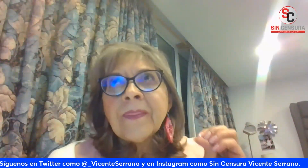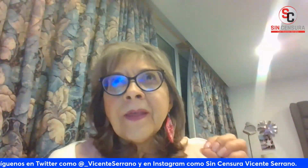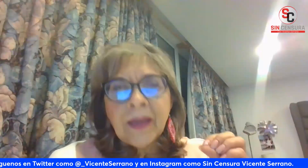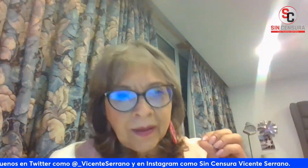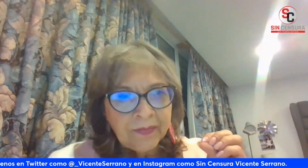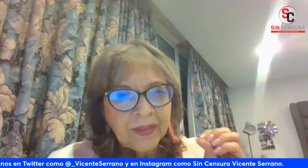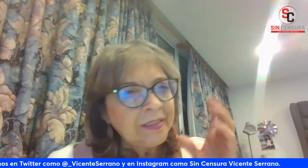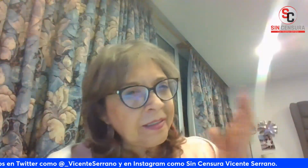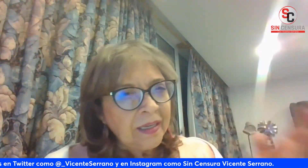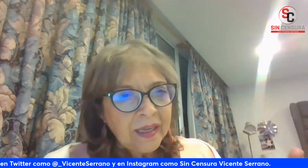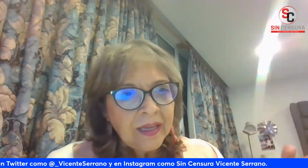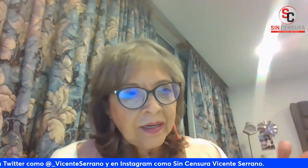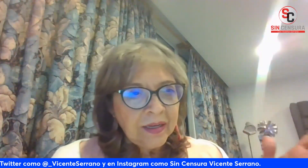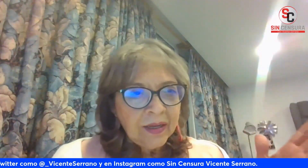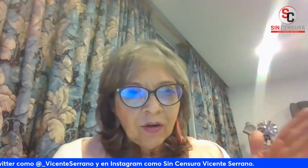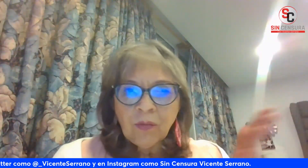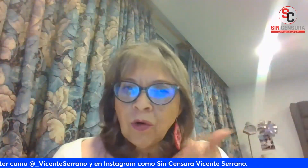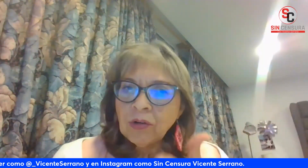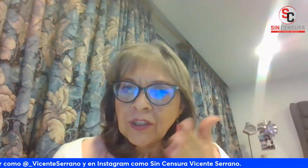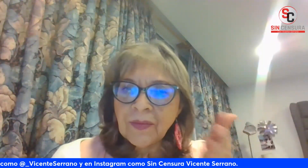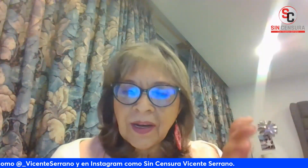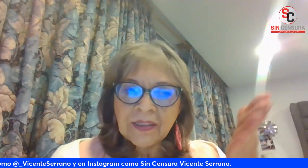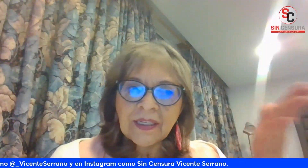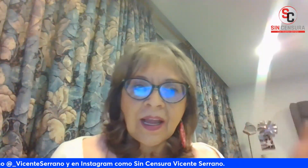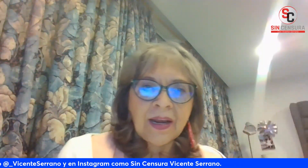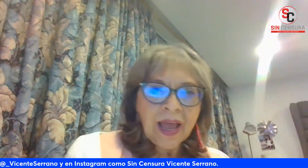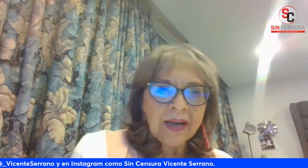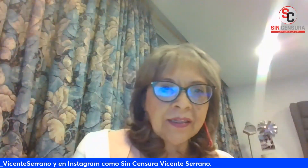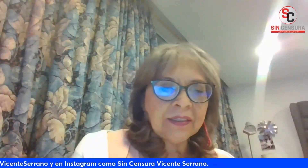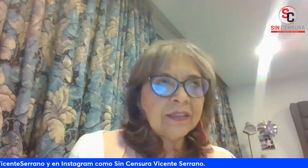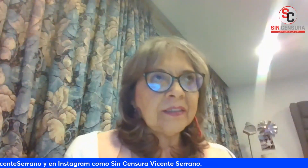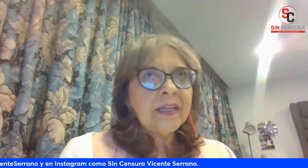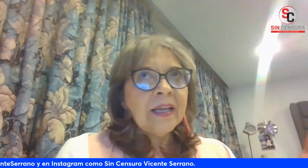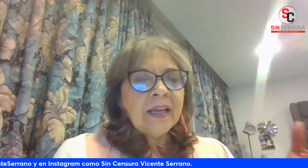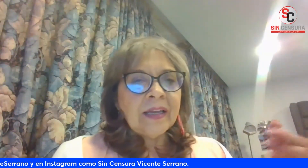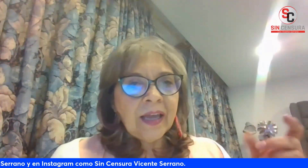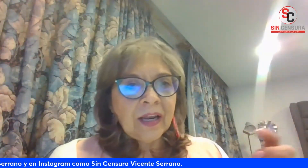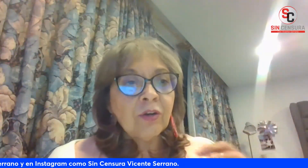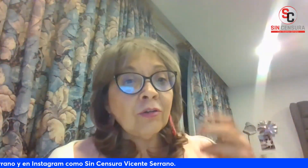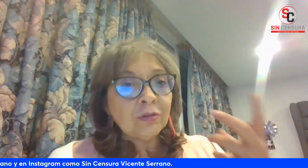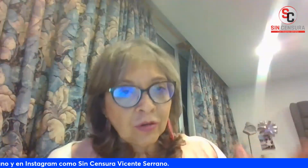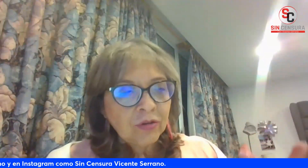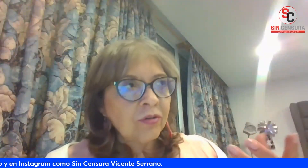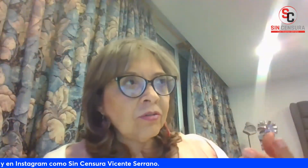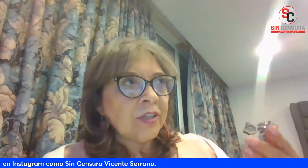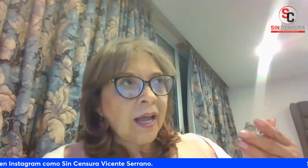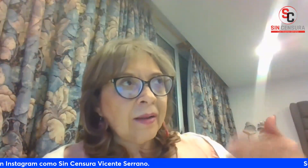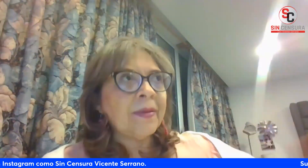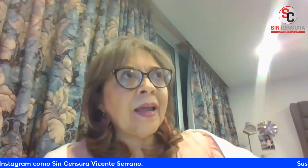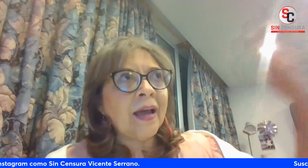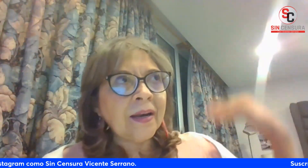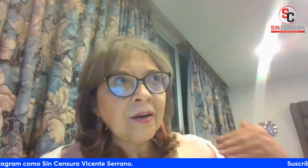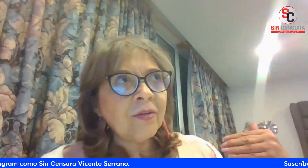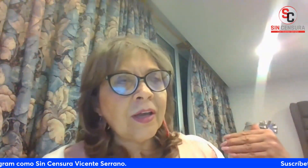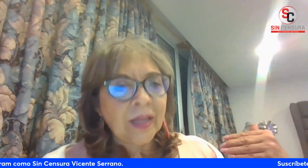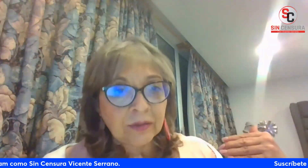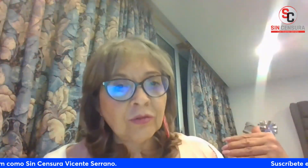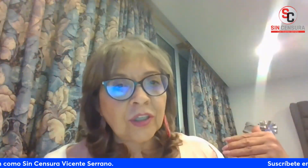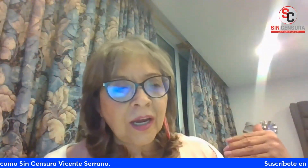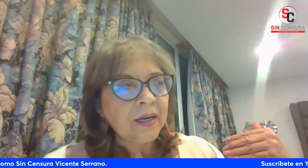dinámica de distinguir como los niveles de análisis que nosotros, al